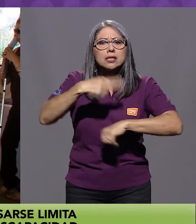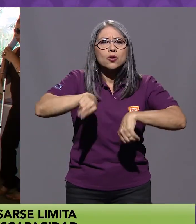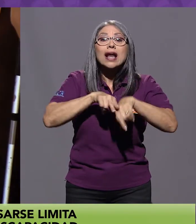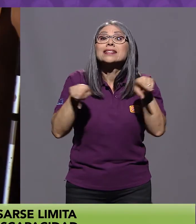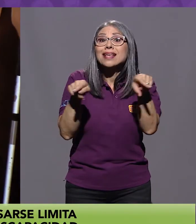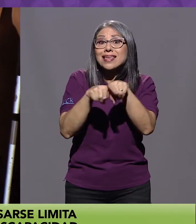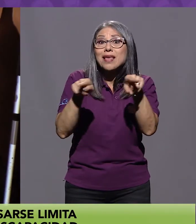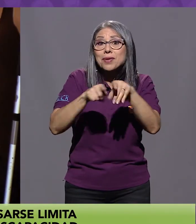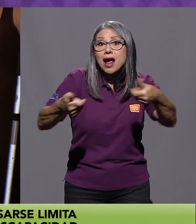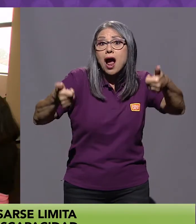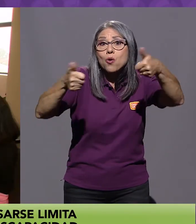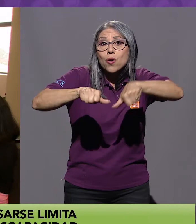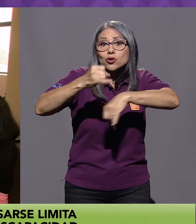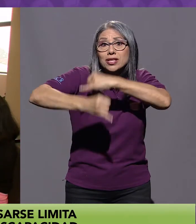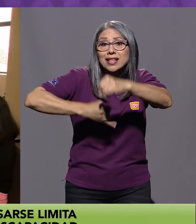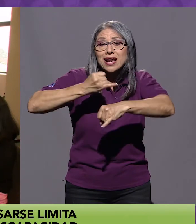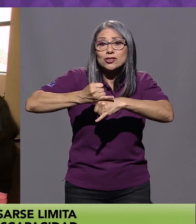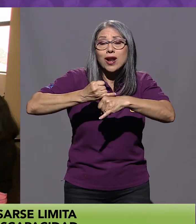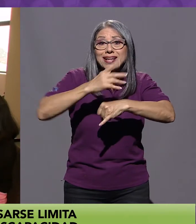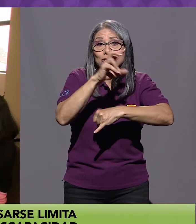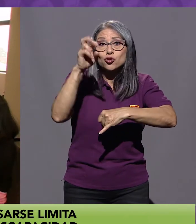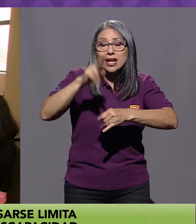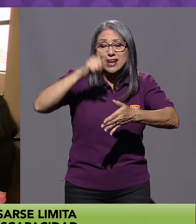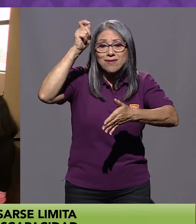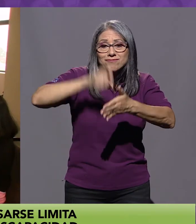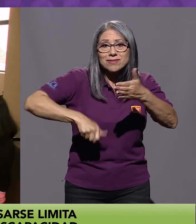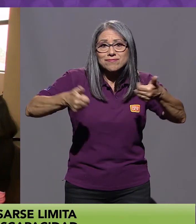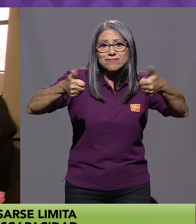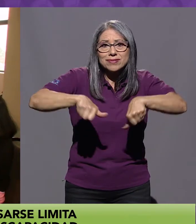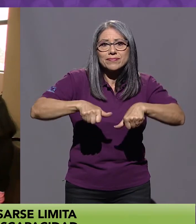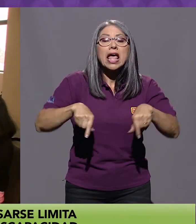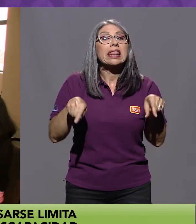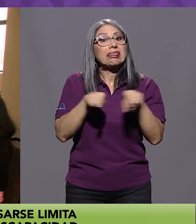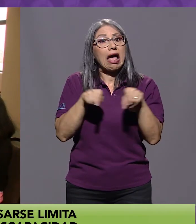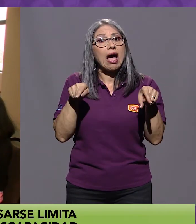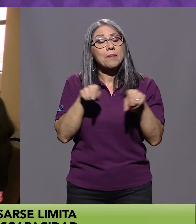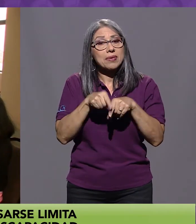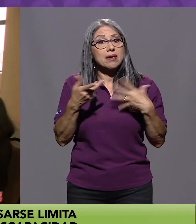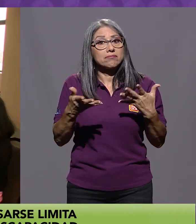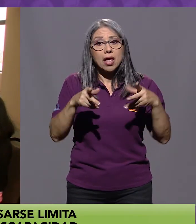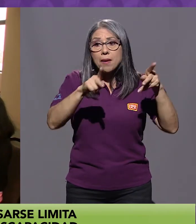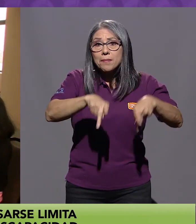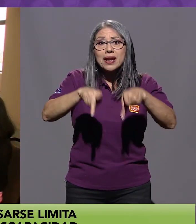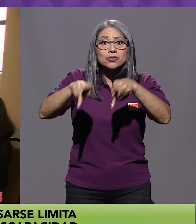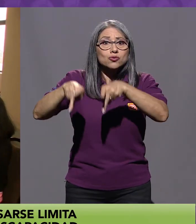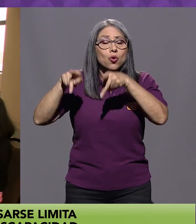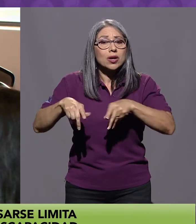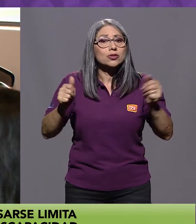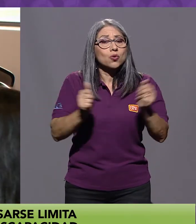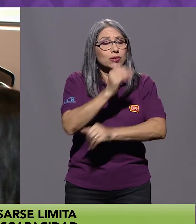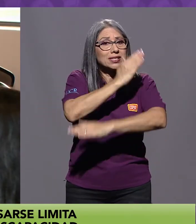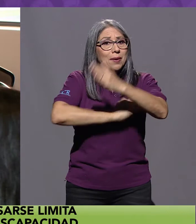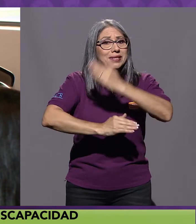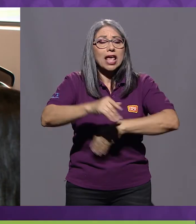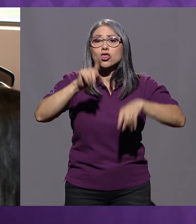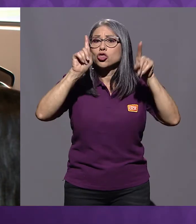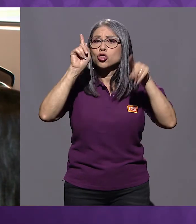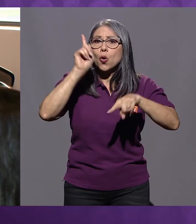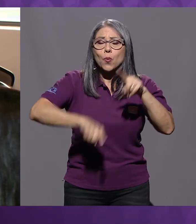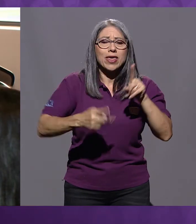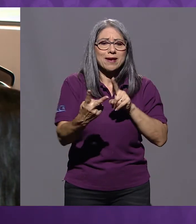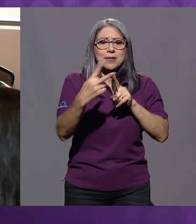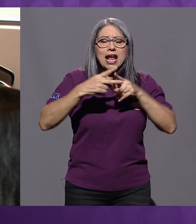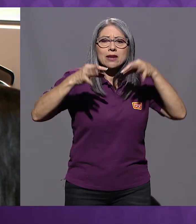acuerdos internacionales acogidos por Costa Rica, también limitan las posibilidades del ejercicio de la ciudadanía de las personas con